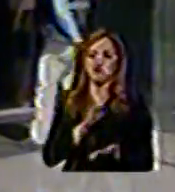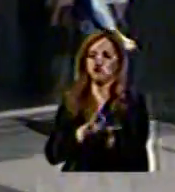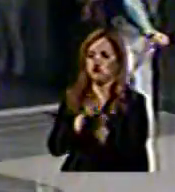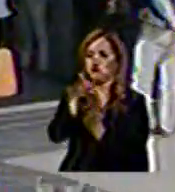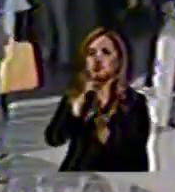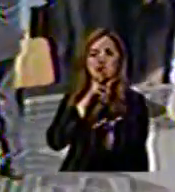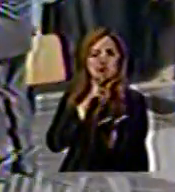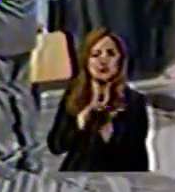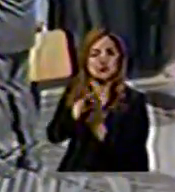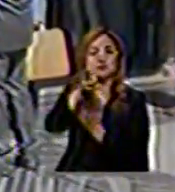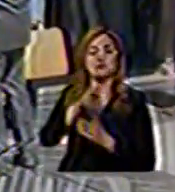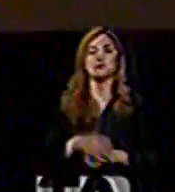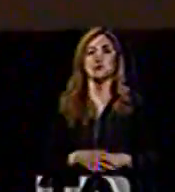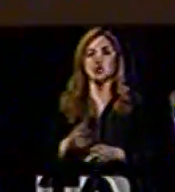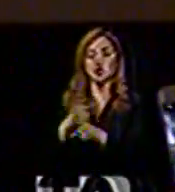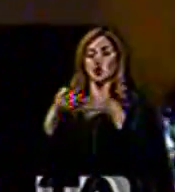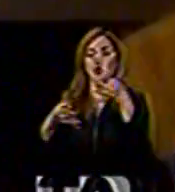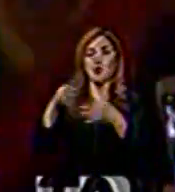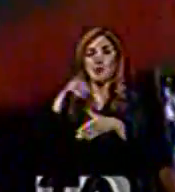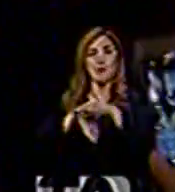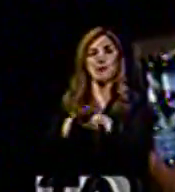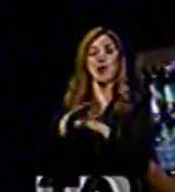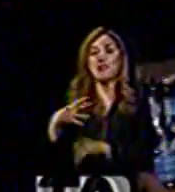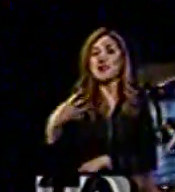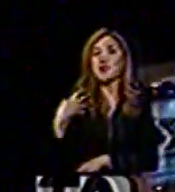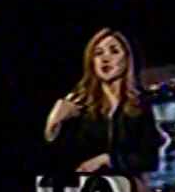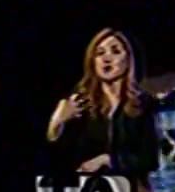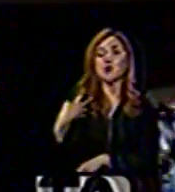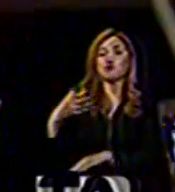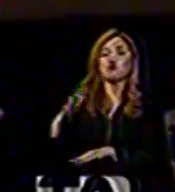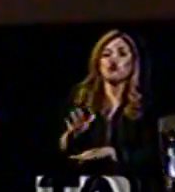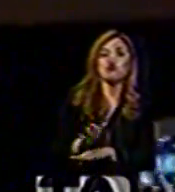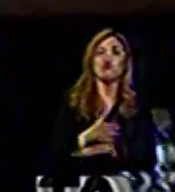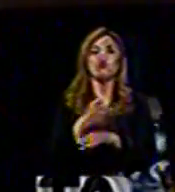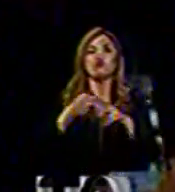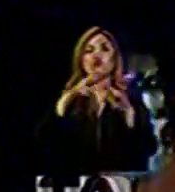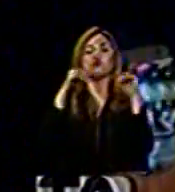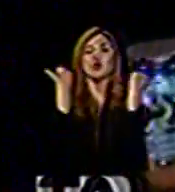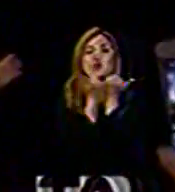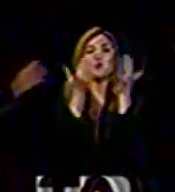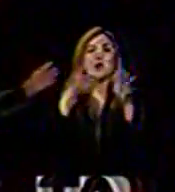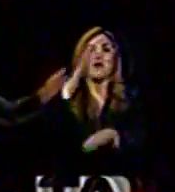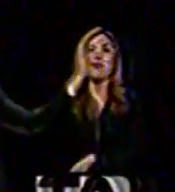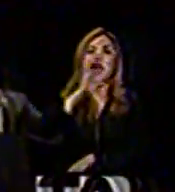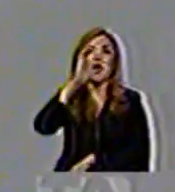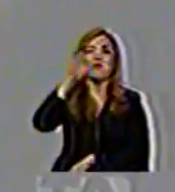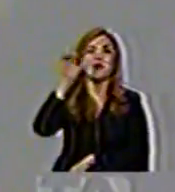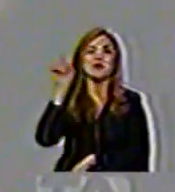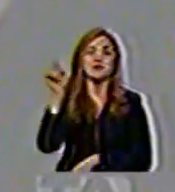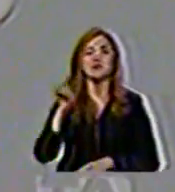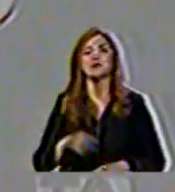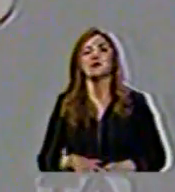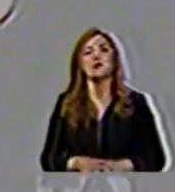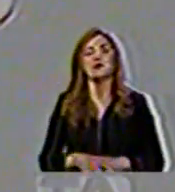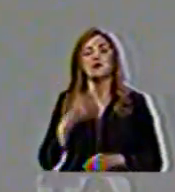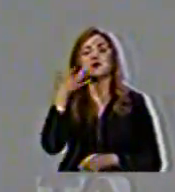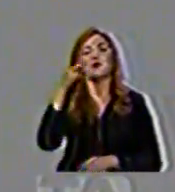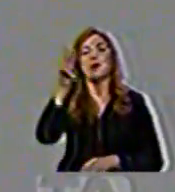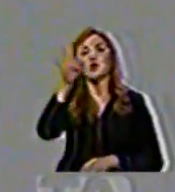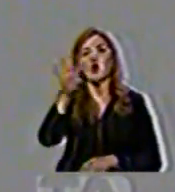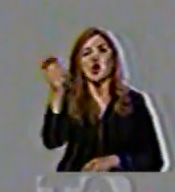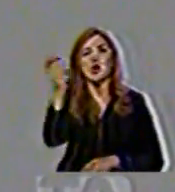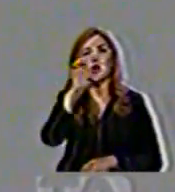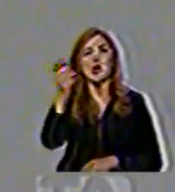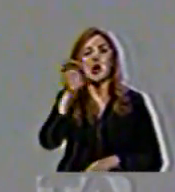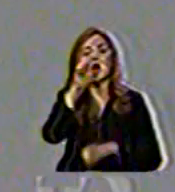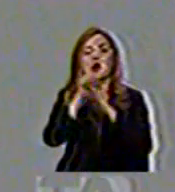al Consejo de la Judicatura que intervino para garantizar la música del exasambleísta y cantante Gerardo Morán. El 24 de